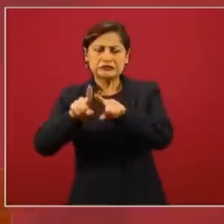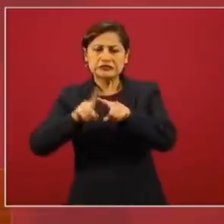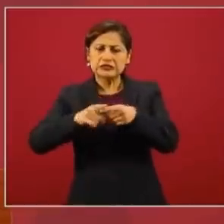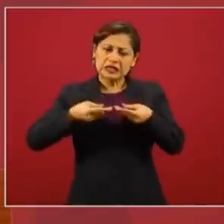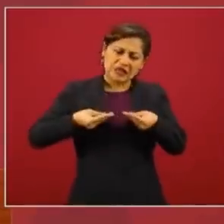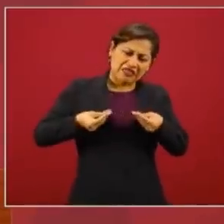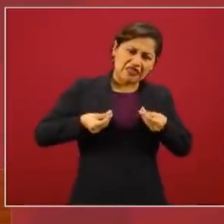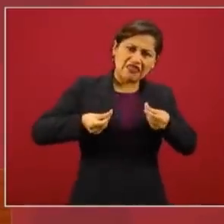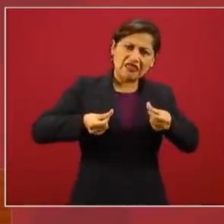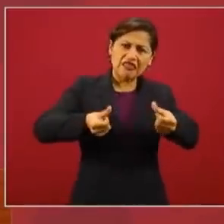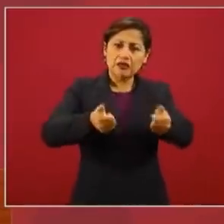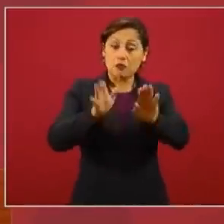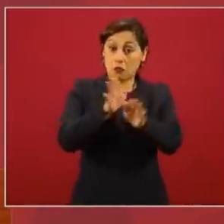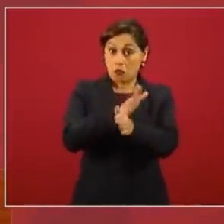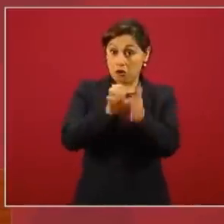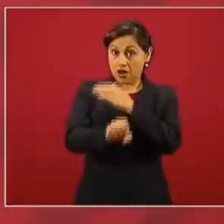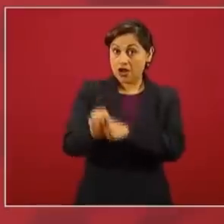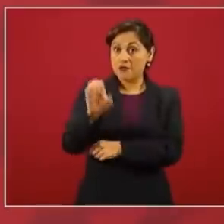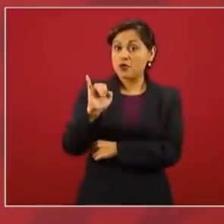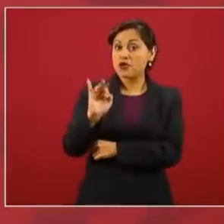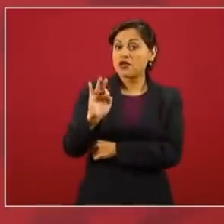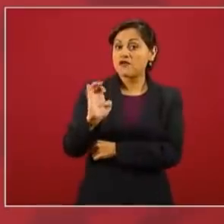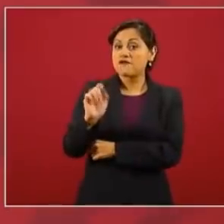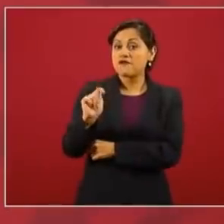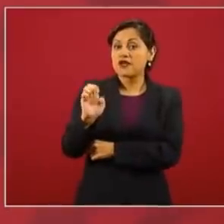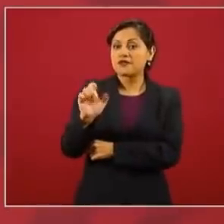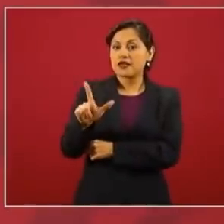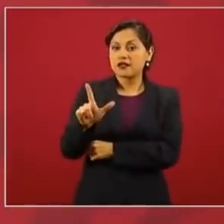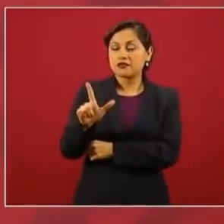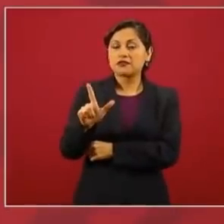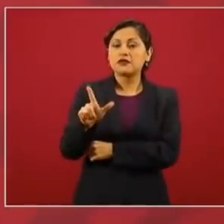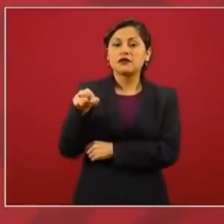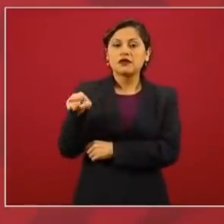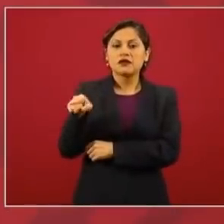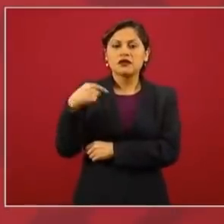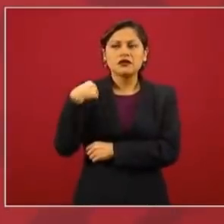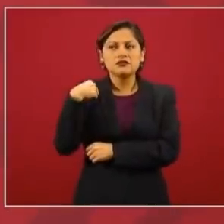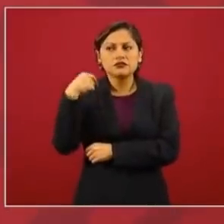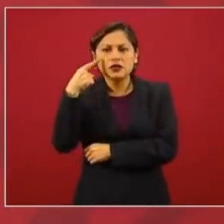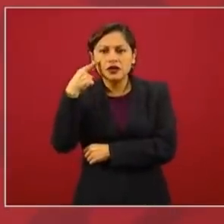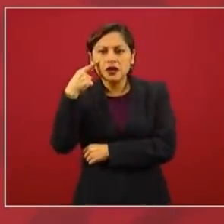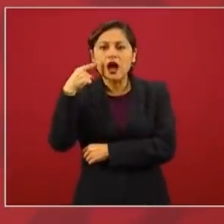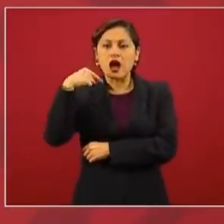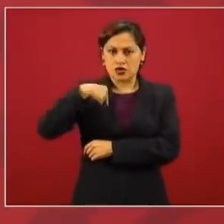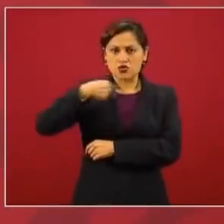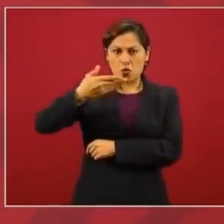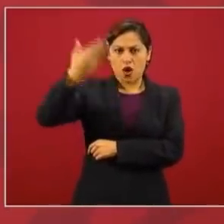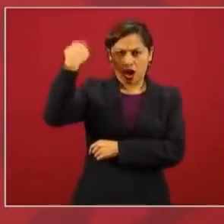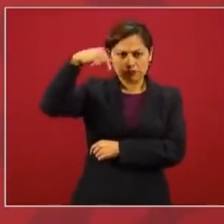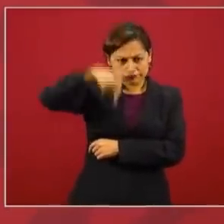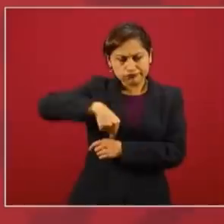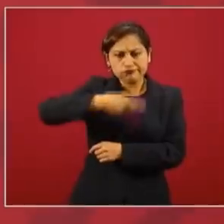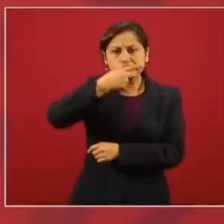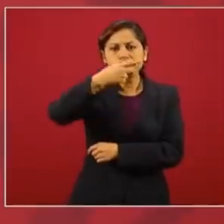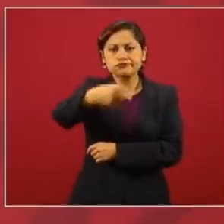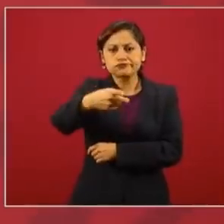Este organismo, el IFETEL, me comentaban, ya lo dije una vez aquí, tiene